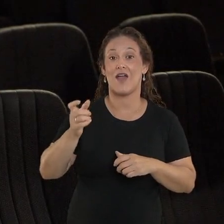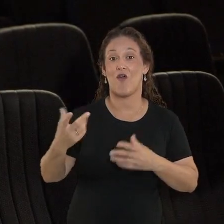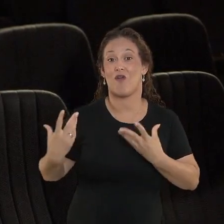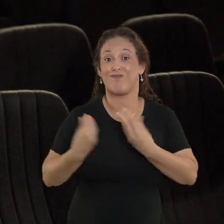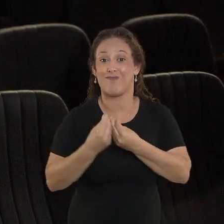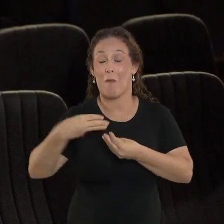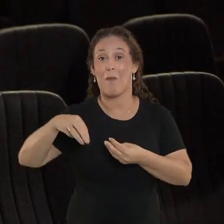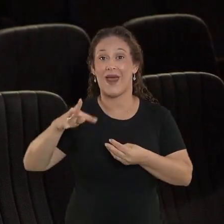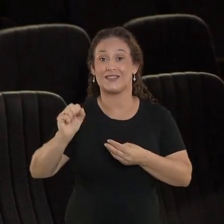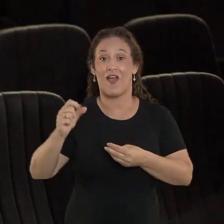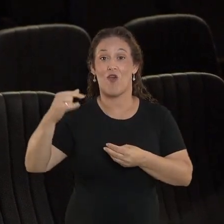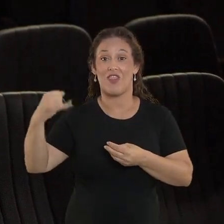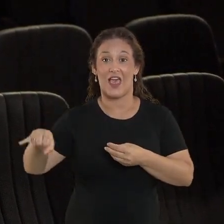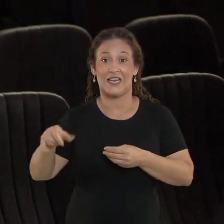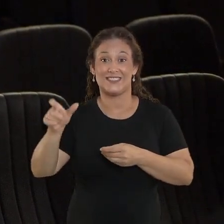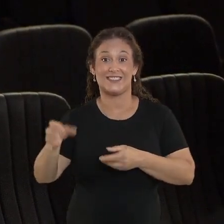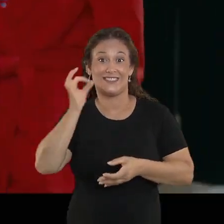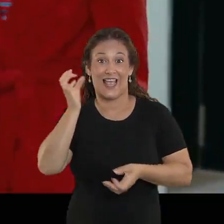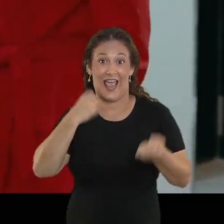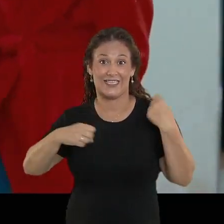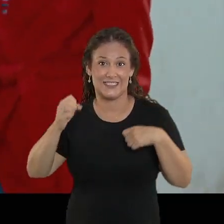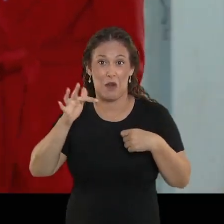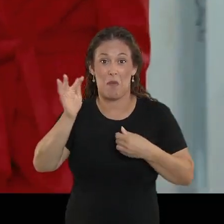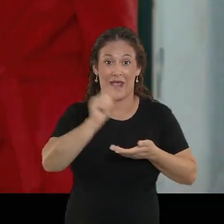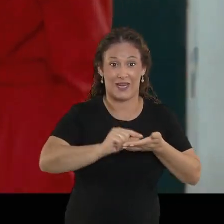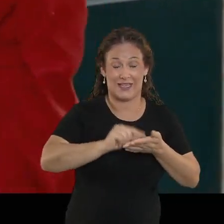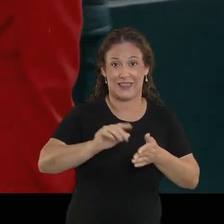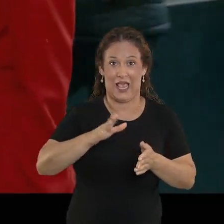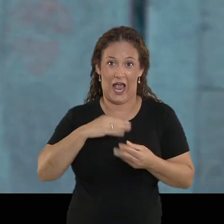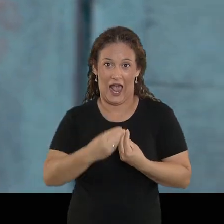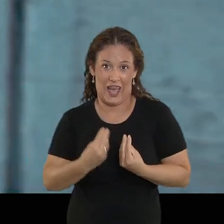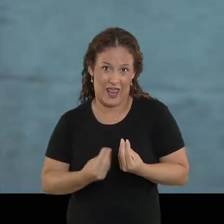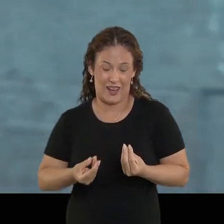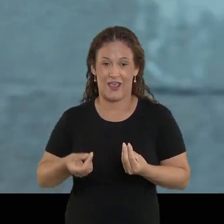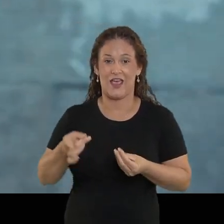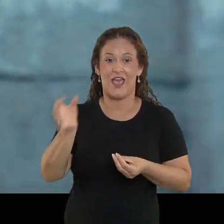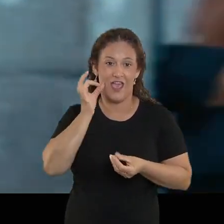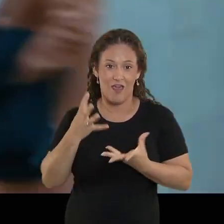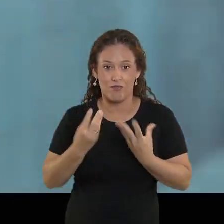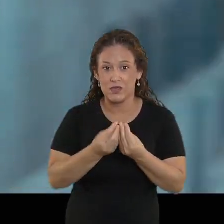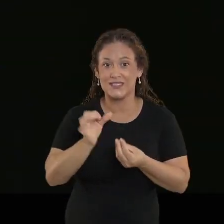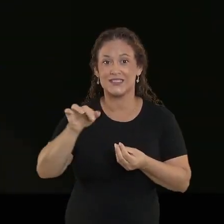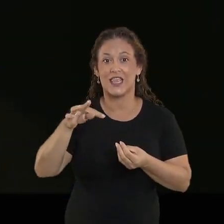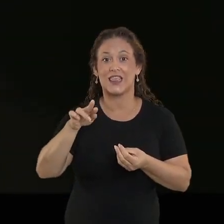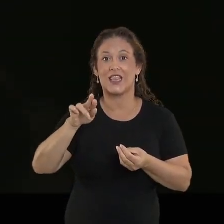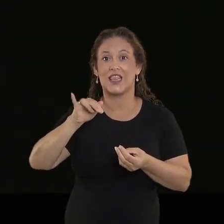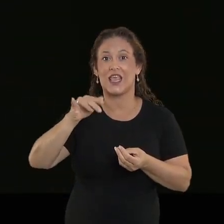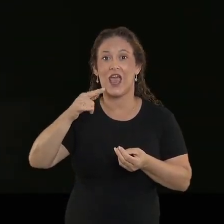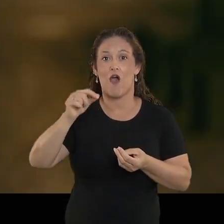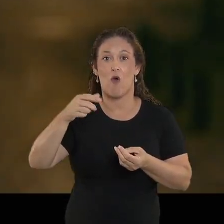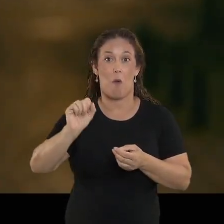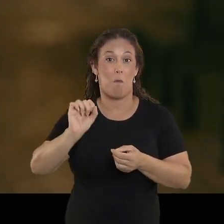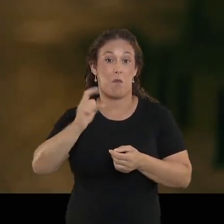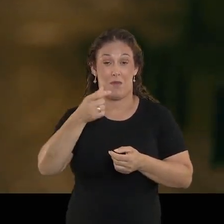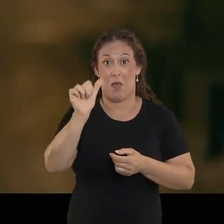como co-guionista a Marta González de Vega, actriz y guionista canaria que pues viene acompañando a Santiago